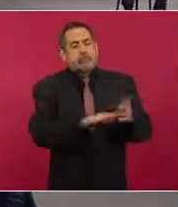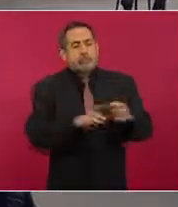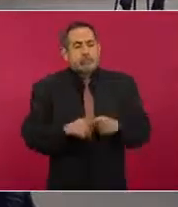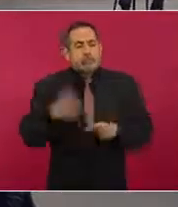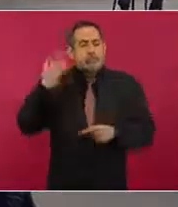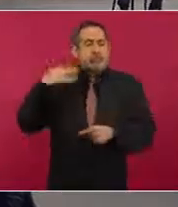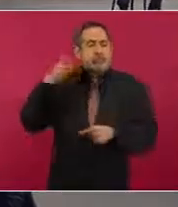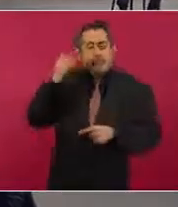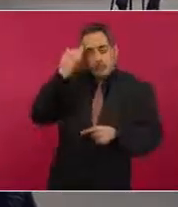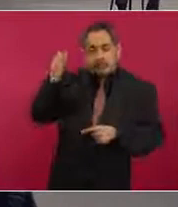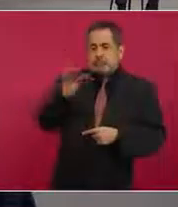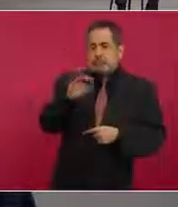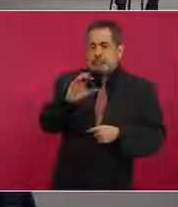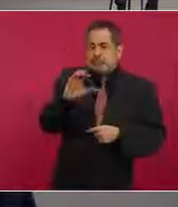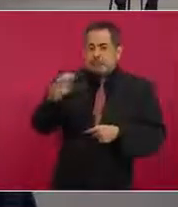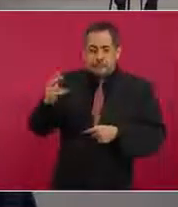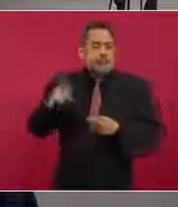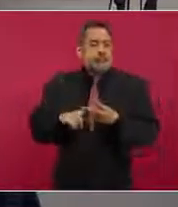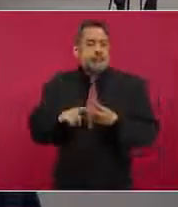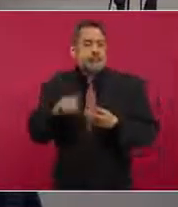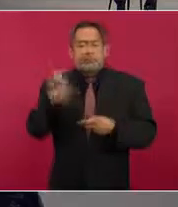Felipe Calderón y Peña Nieto,